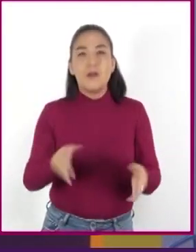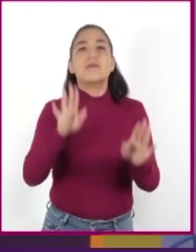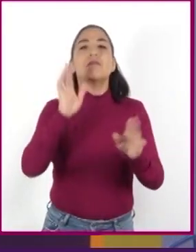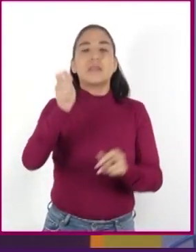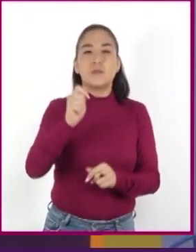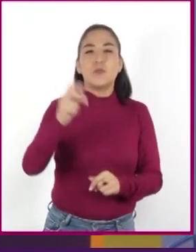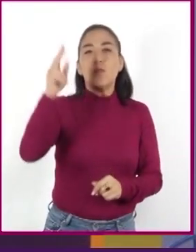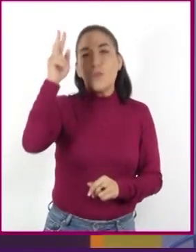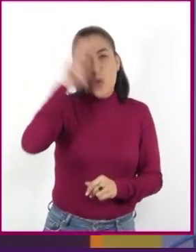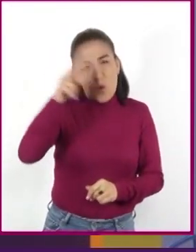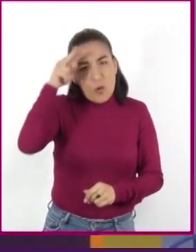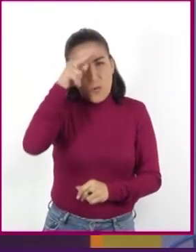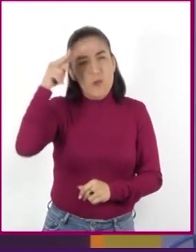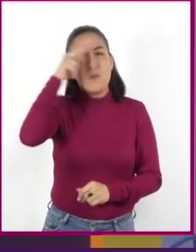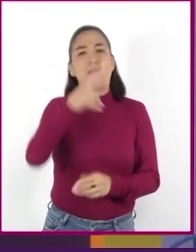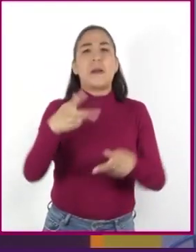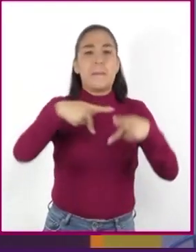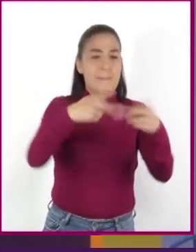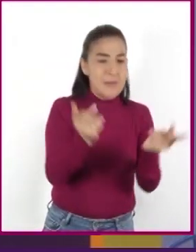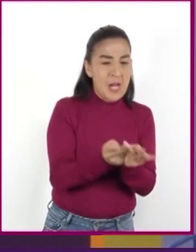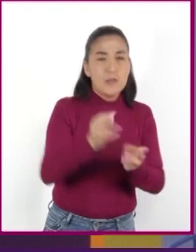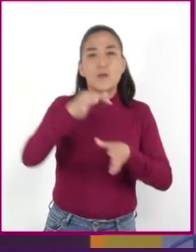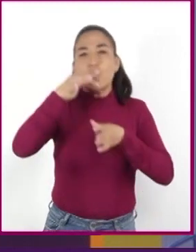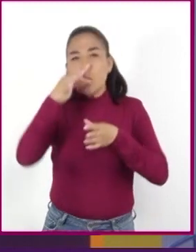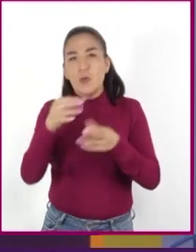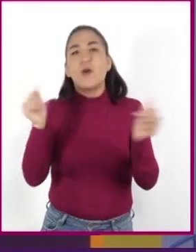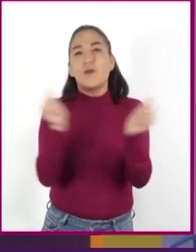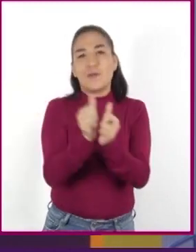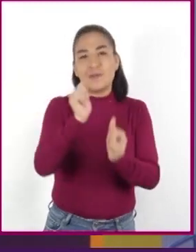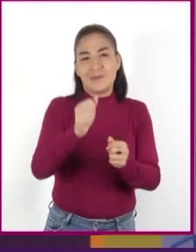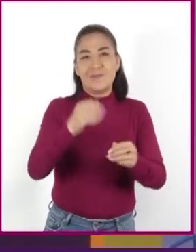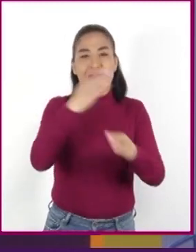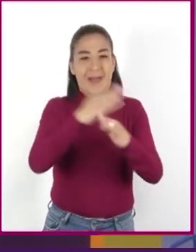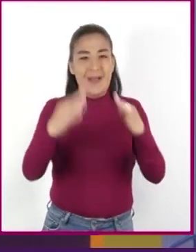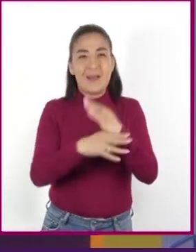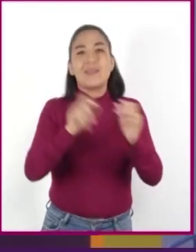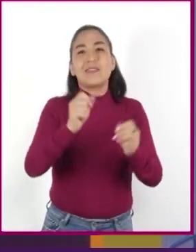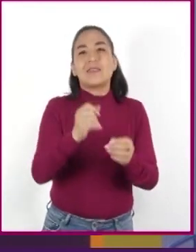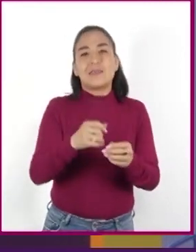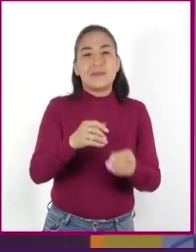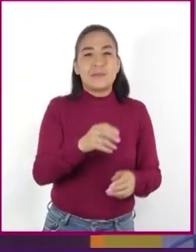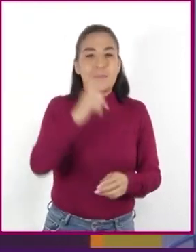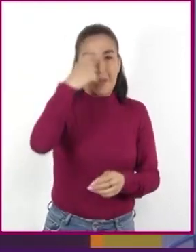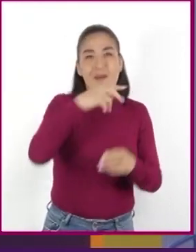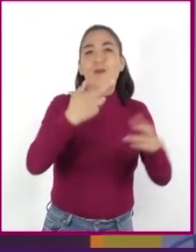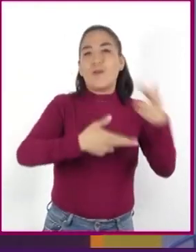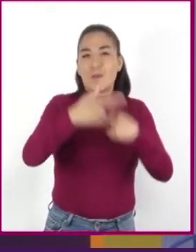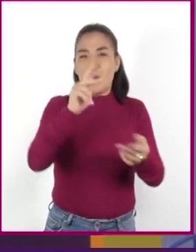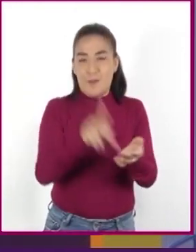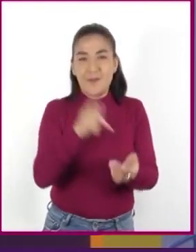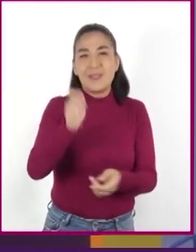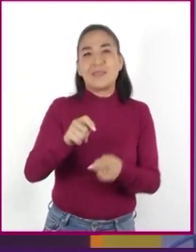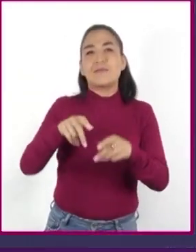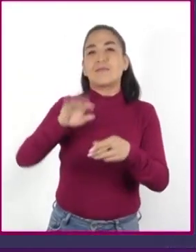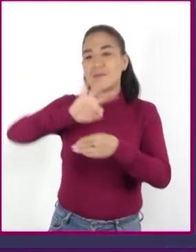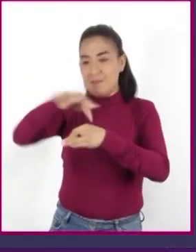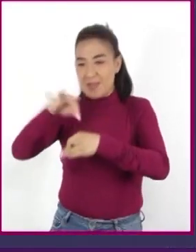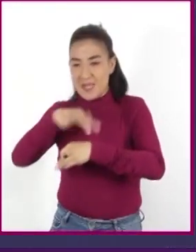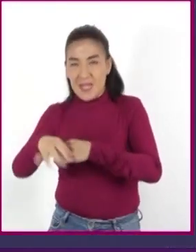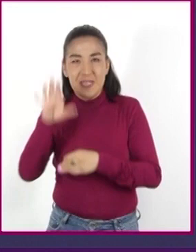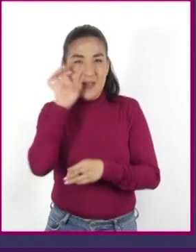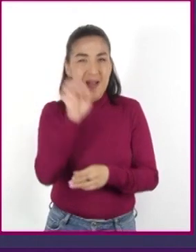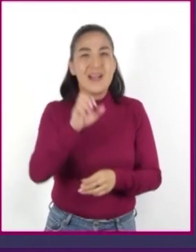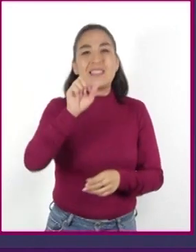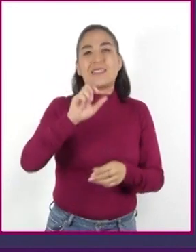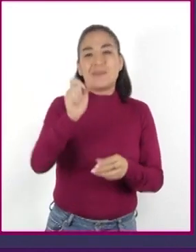bolsas, platos, popotes con materiales biodegradables, como las cáscaras de naranja y las semillas de aguacate.